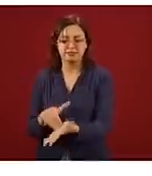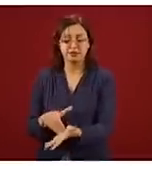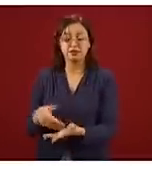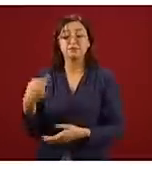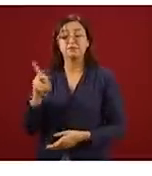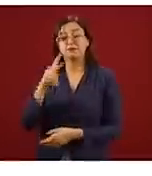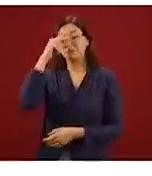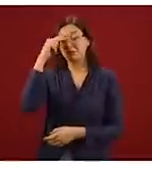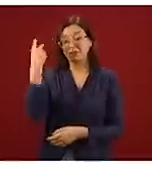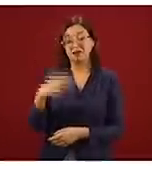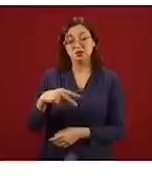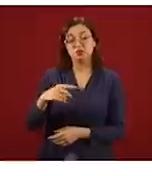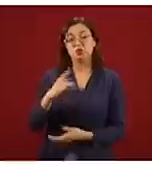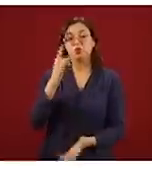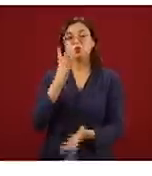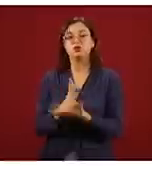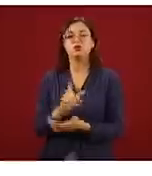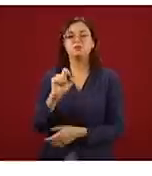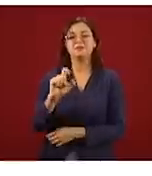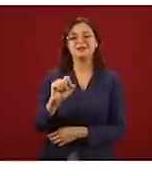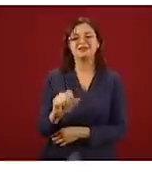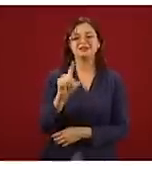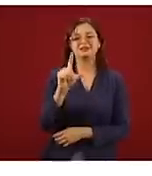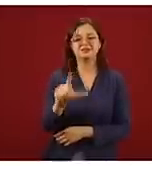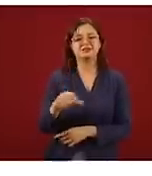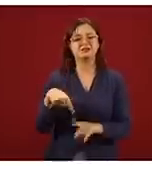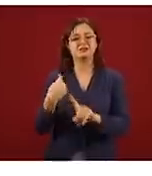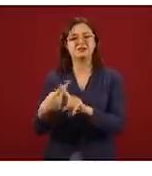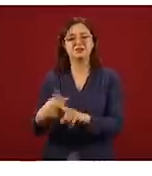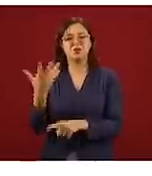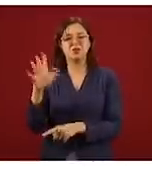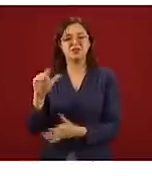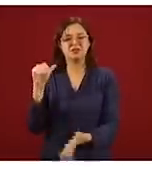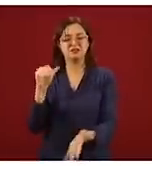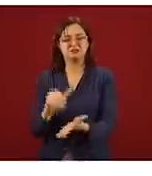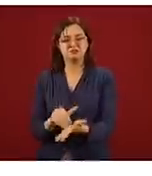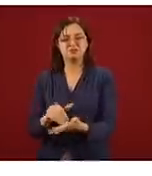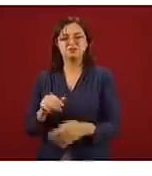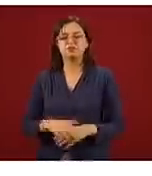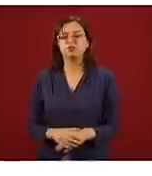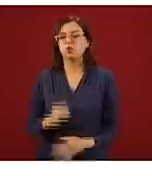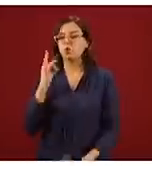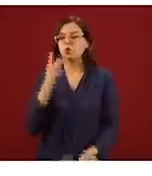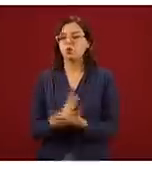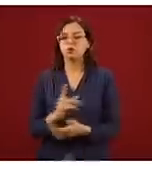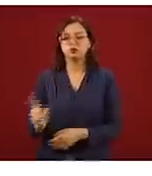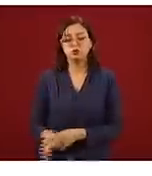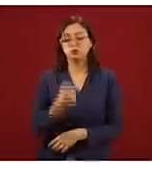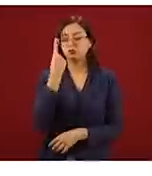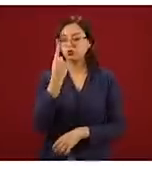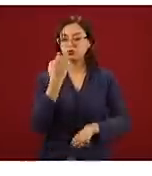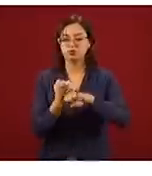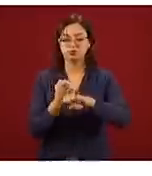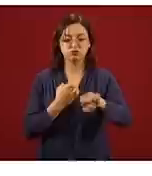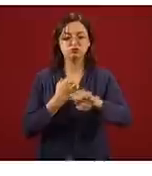27 por 10,000 habitantes. El único estado o entidad federativa que supera